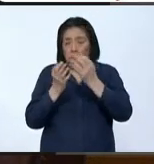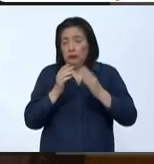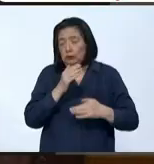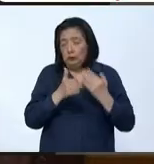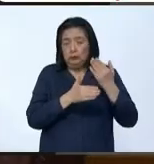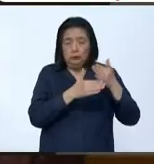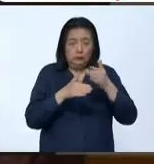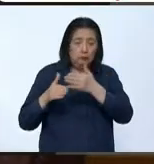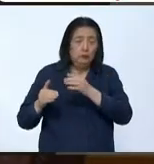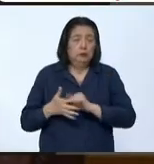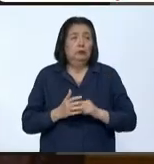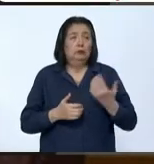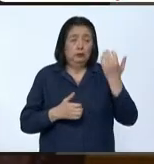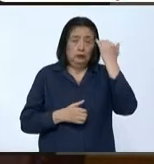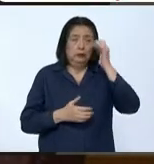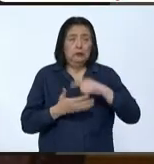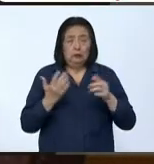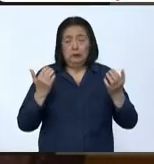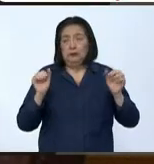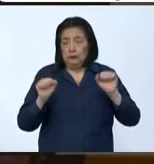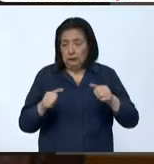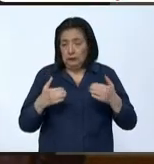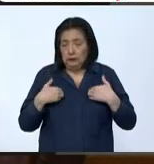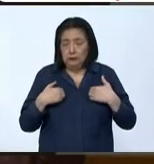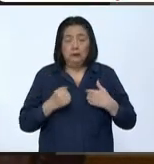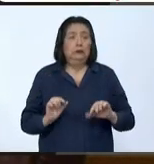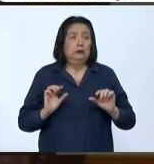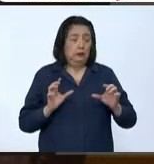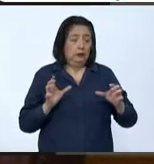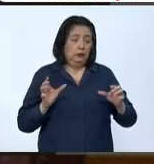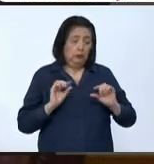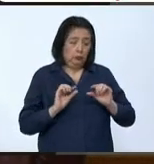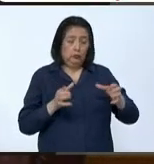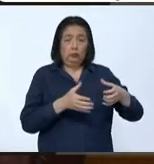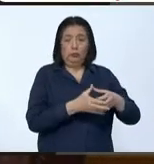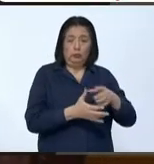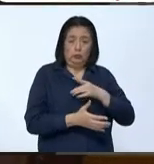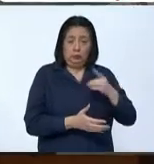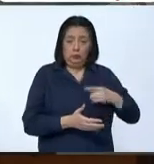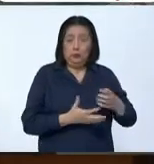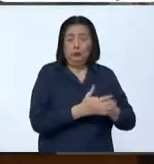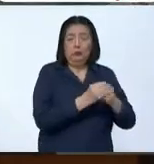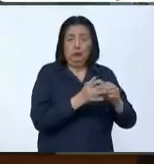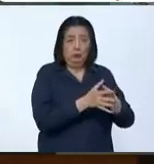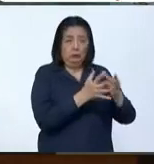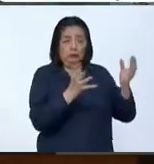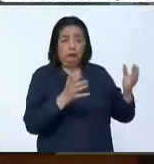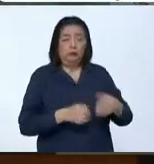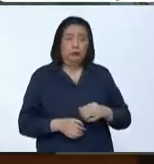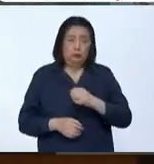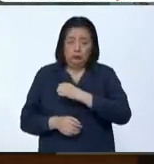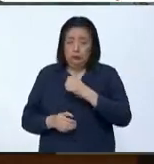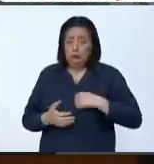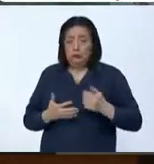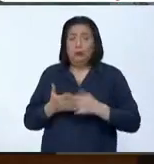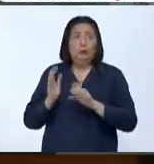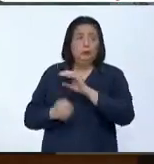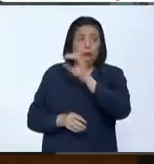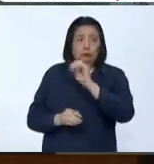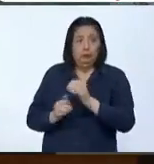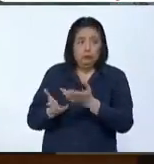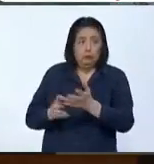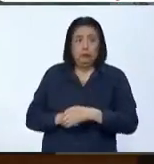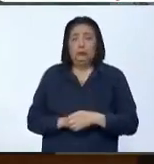La idea es tener pues una cámara de diputados de mayoría y un senado proporcional